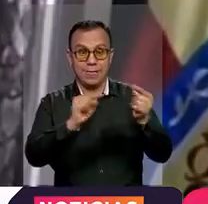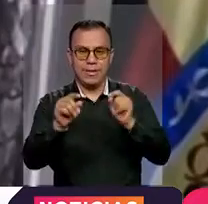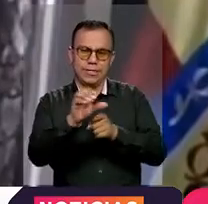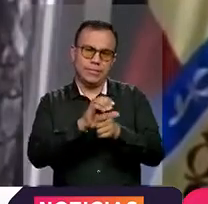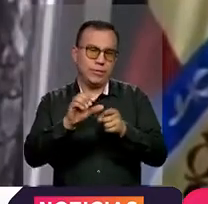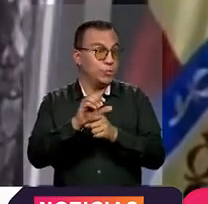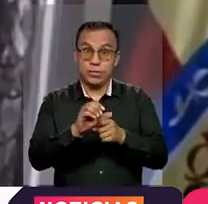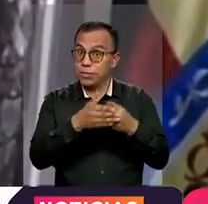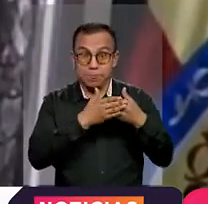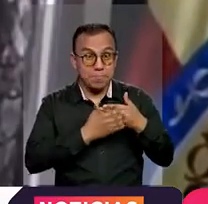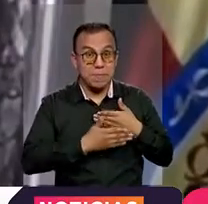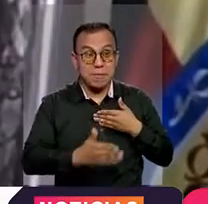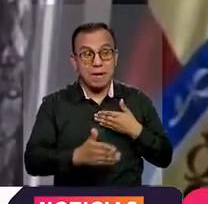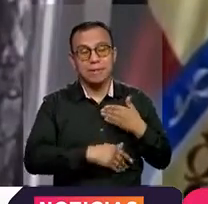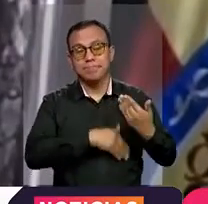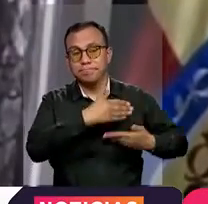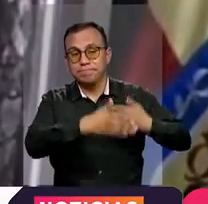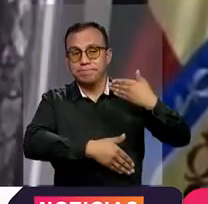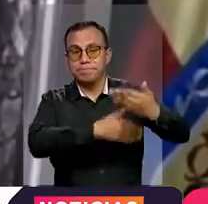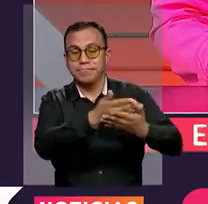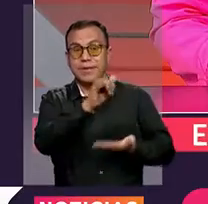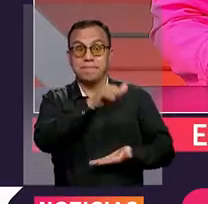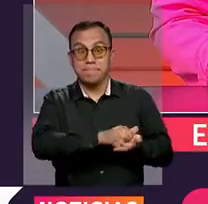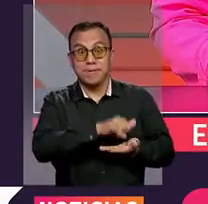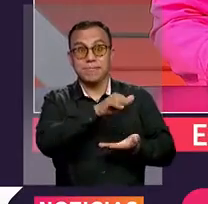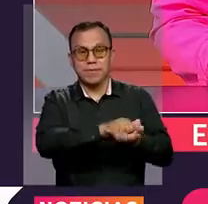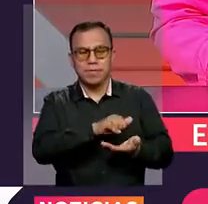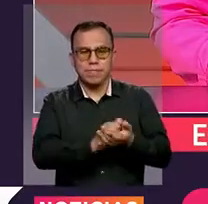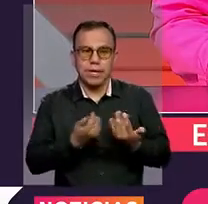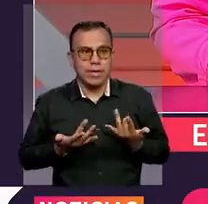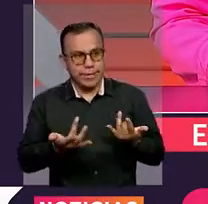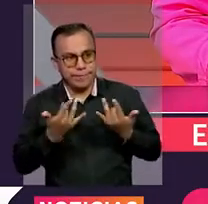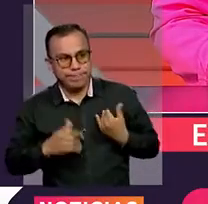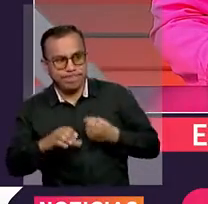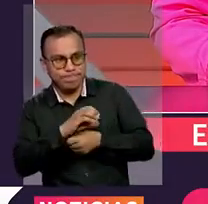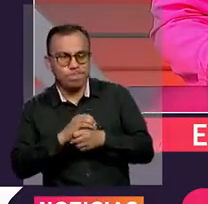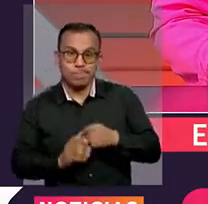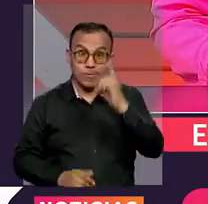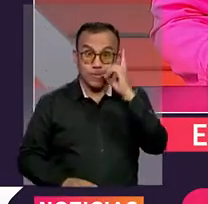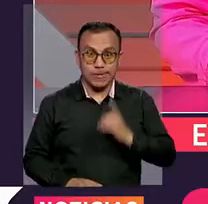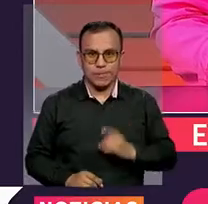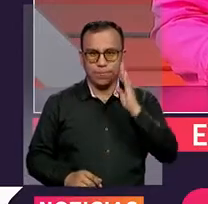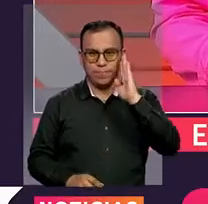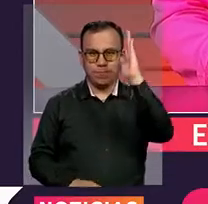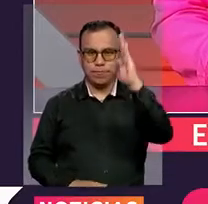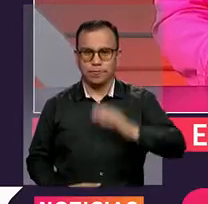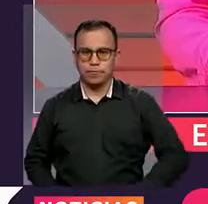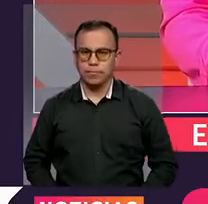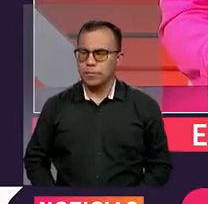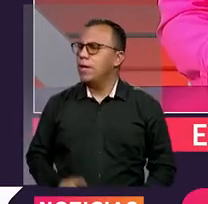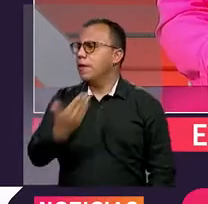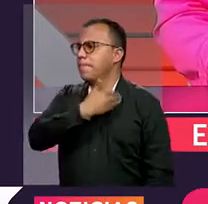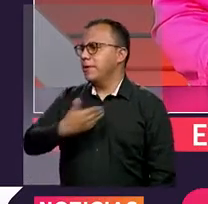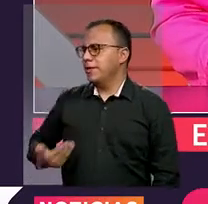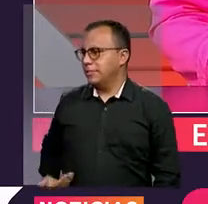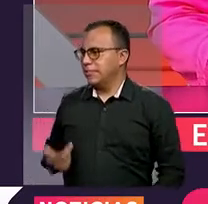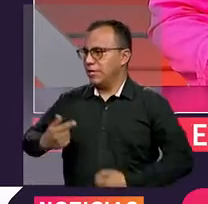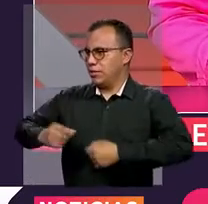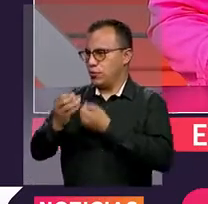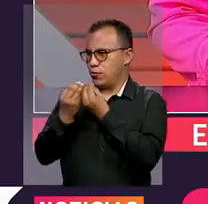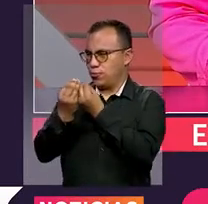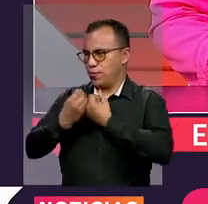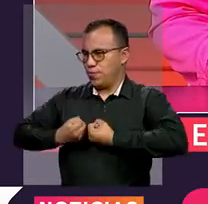ciudad, si no vamos a seguir entrampados mientras la ciudad está esperando las mejores decisiones para el futuro. Presidenta del Consejo de